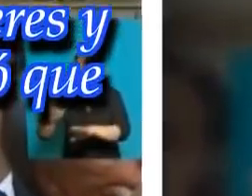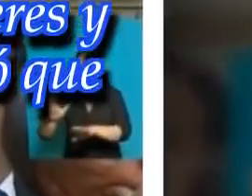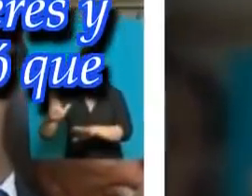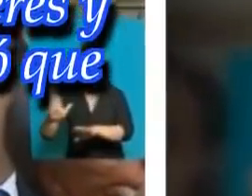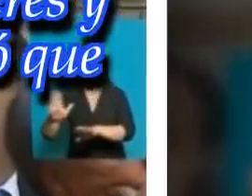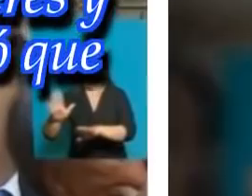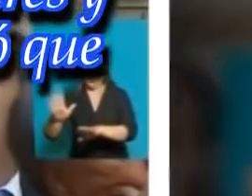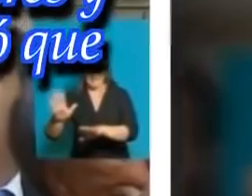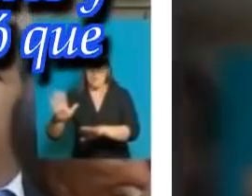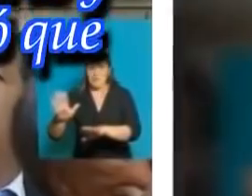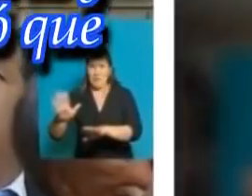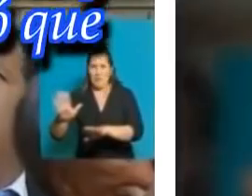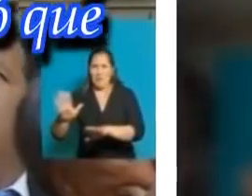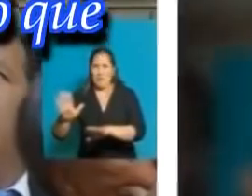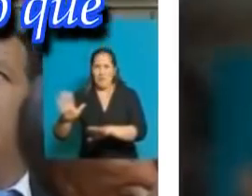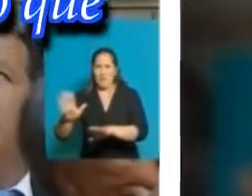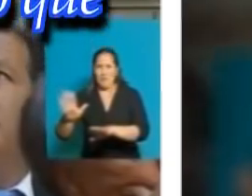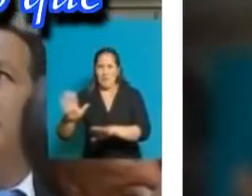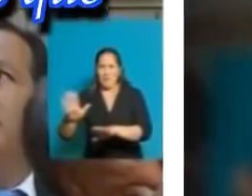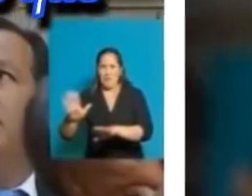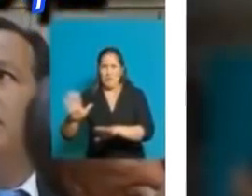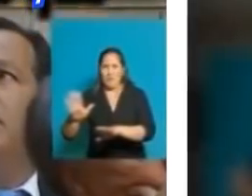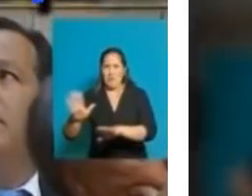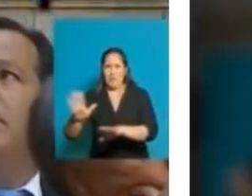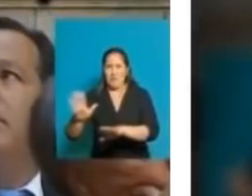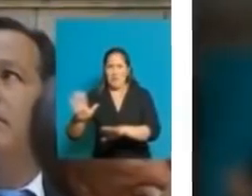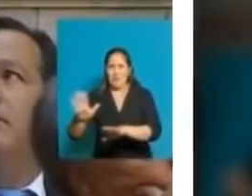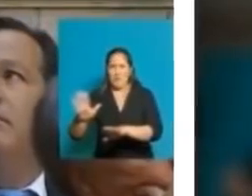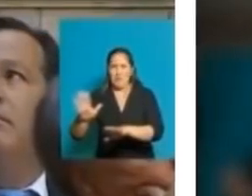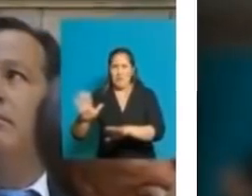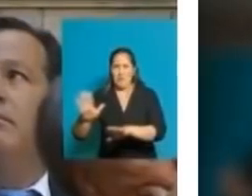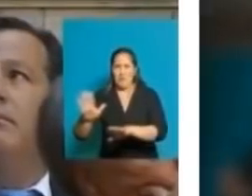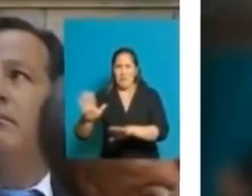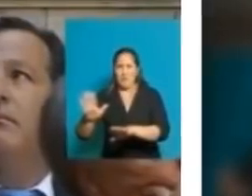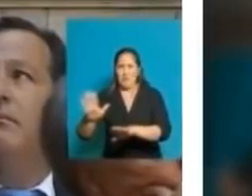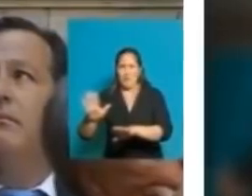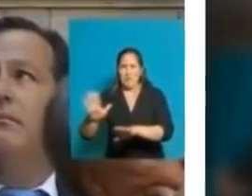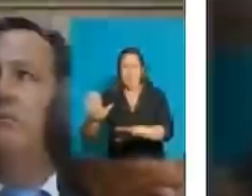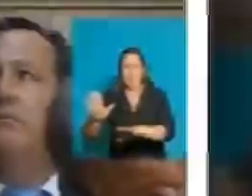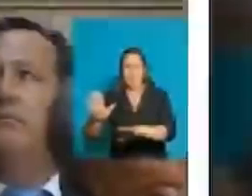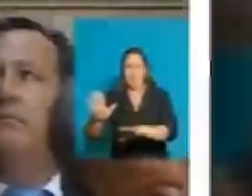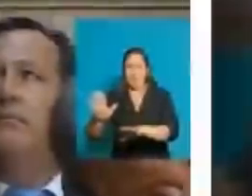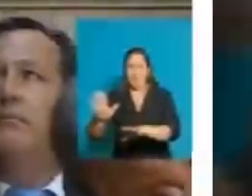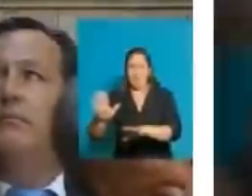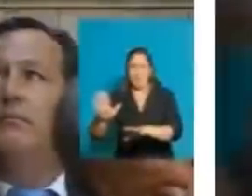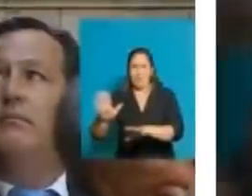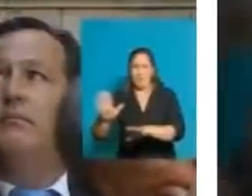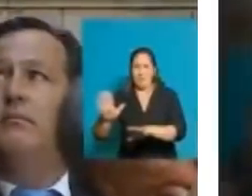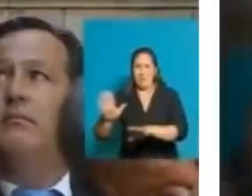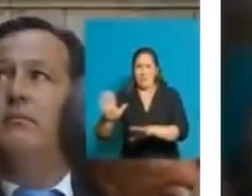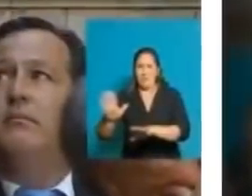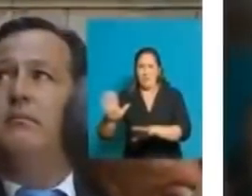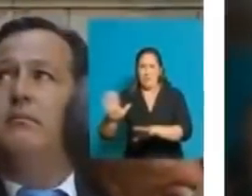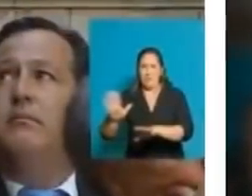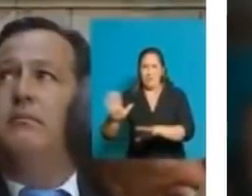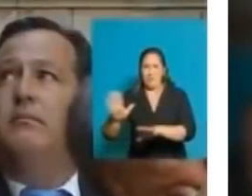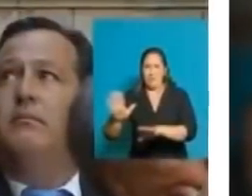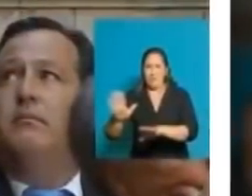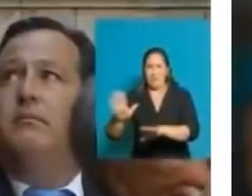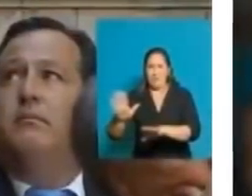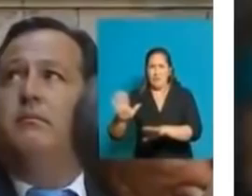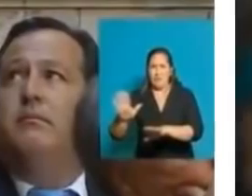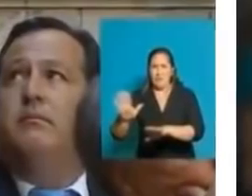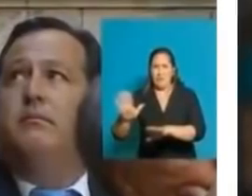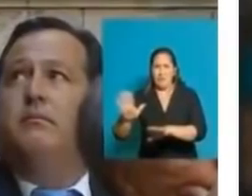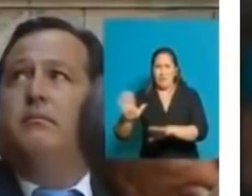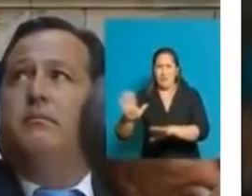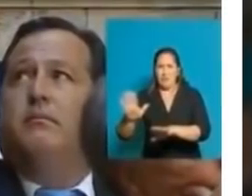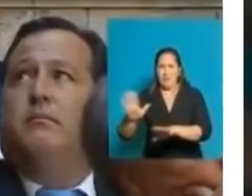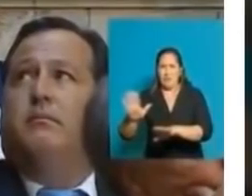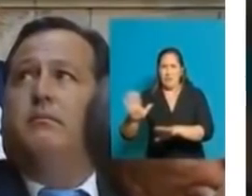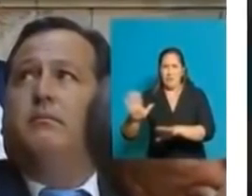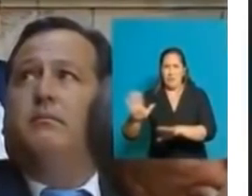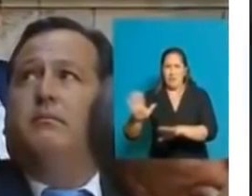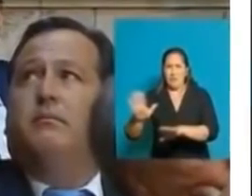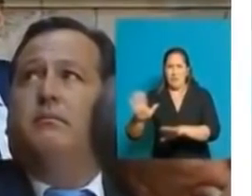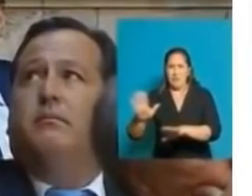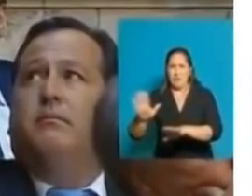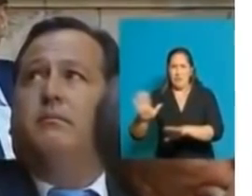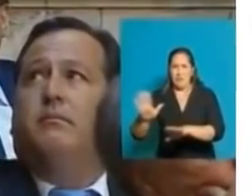violación como el peor crimen contra mujeres y niños. Gabriela Michetti le pidió que abandonara el lugar.